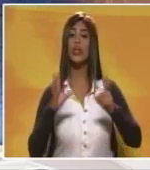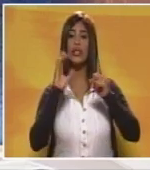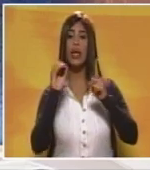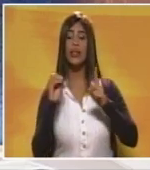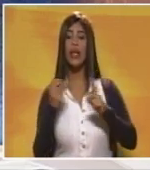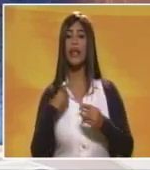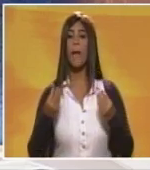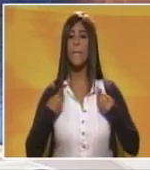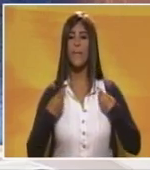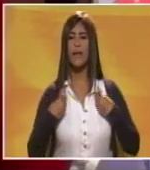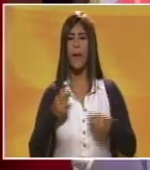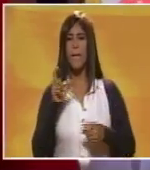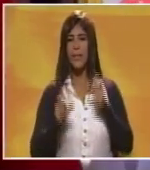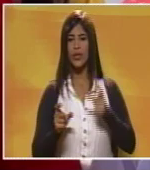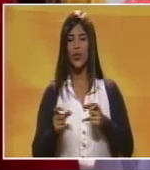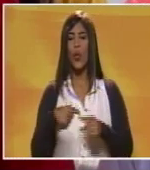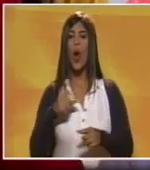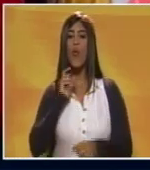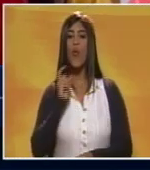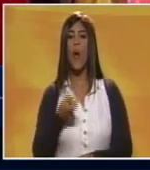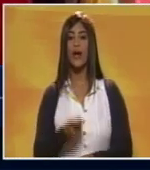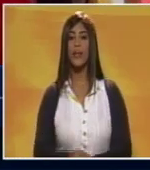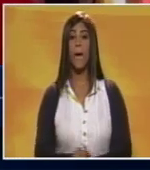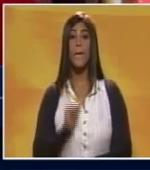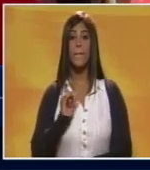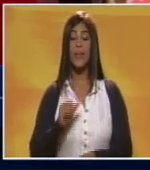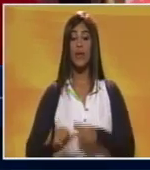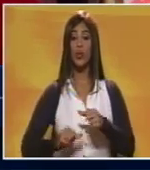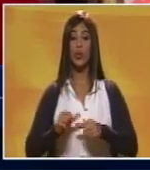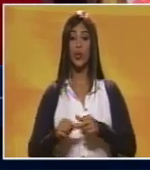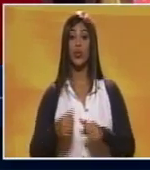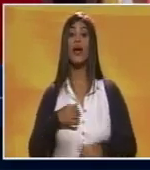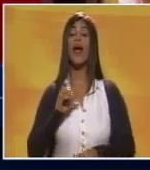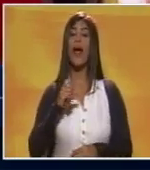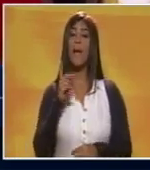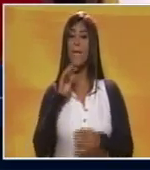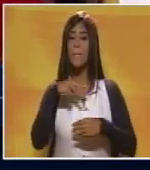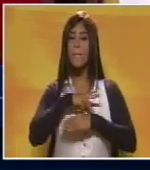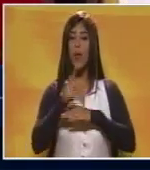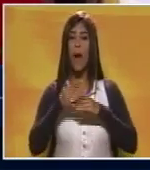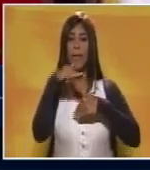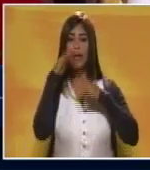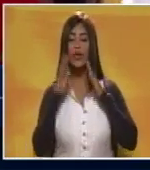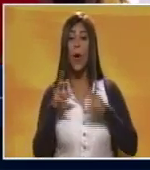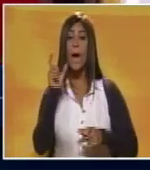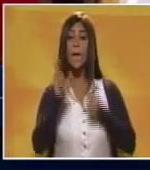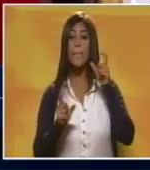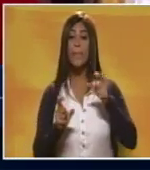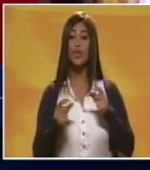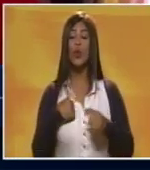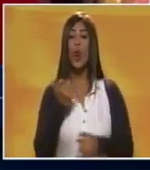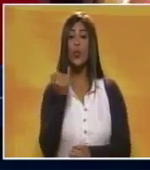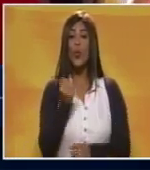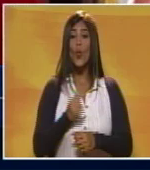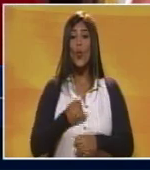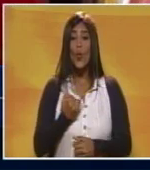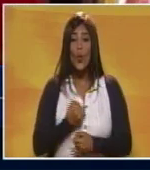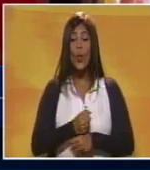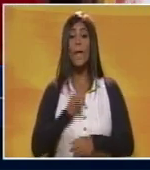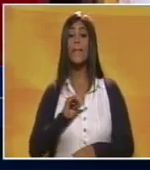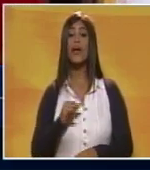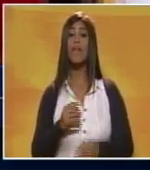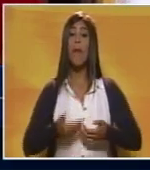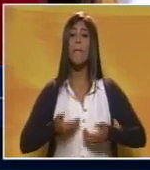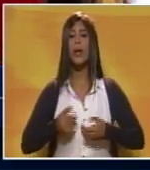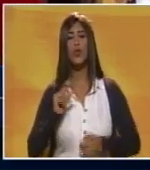habitantes de Guarenas. Aquí se está desarrollando el programa de atención a personas con baja talla o peso. Es parte